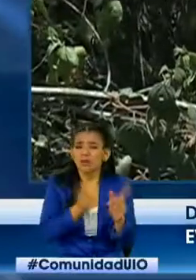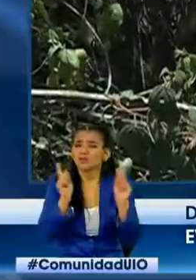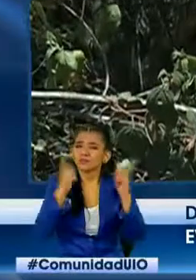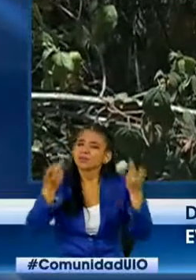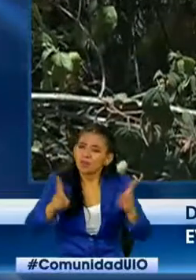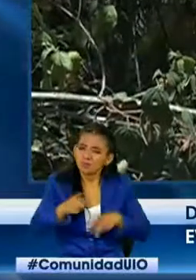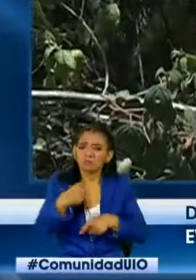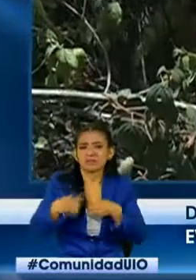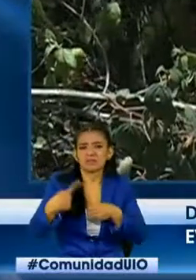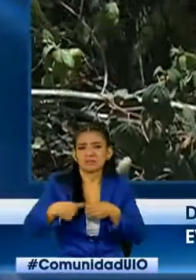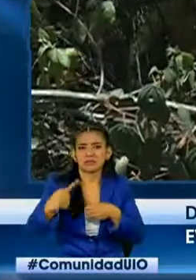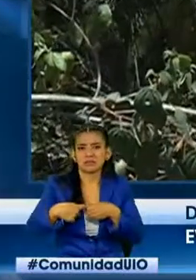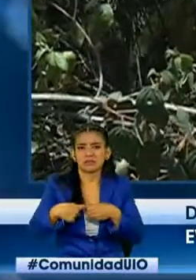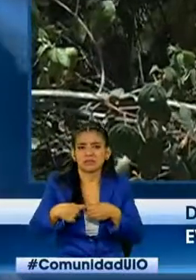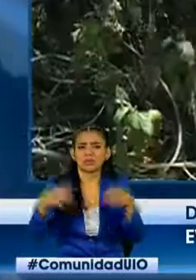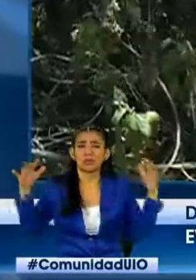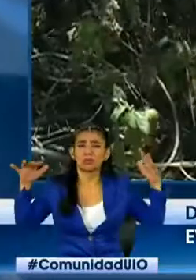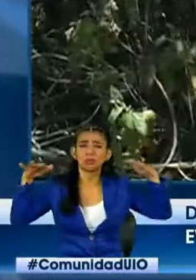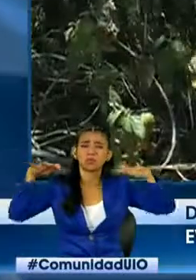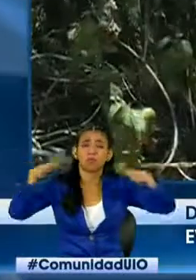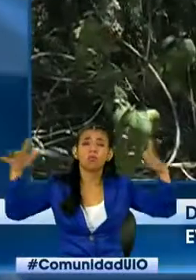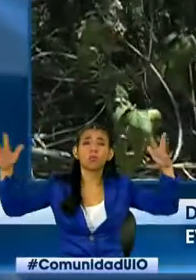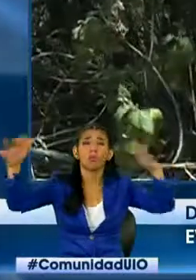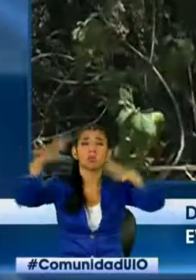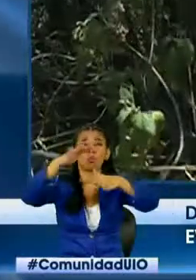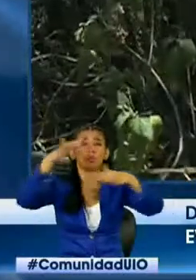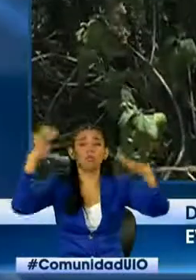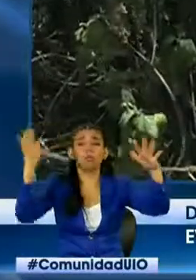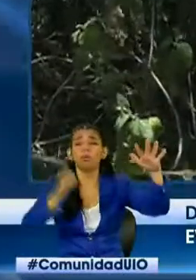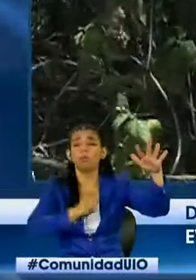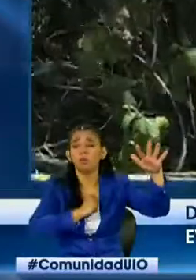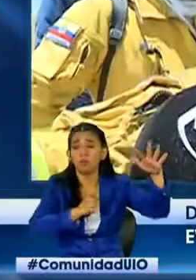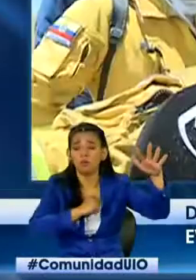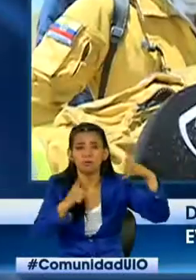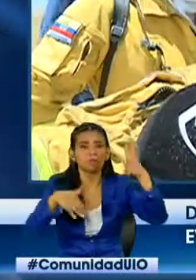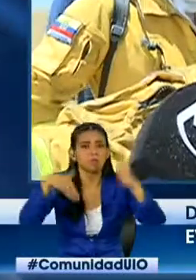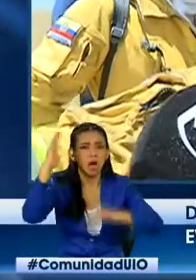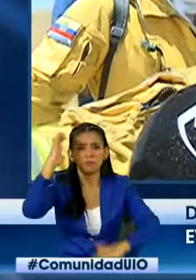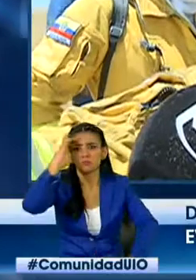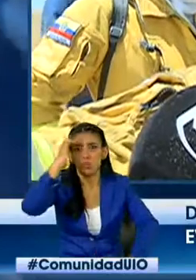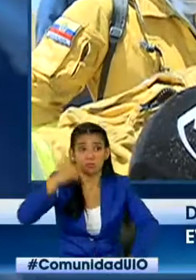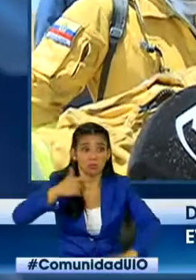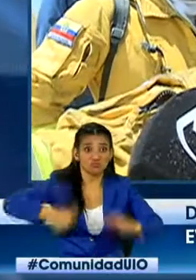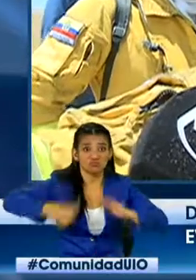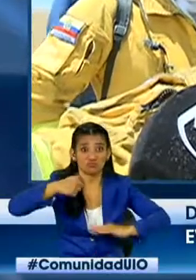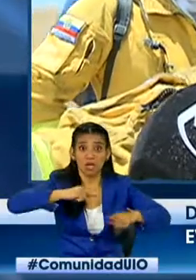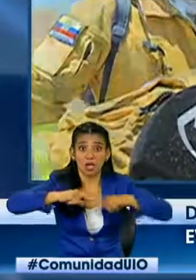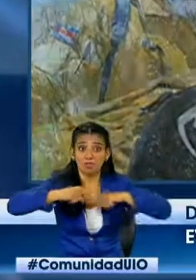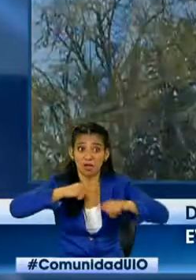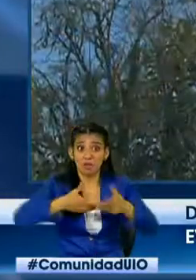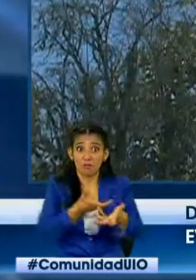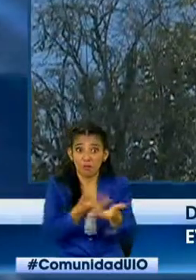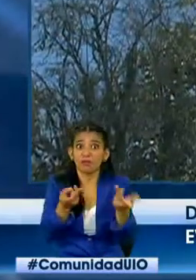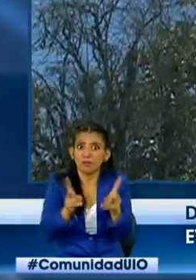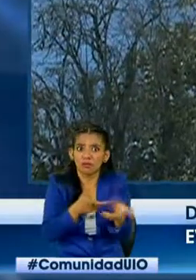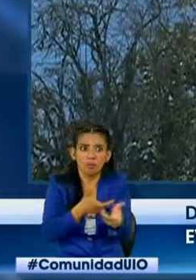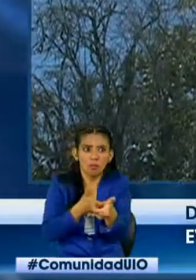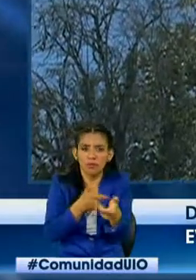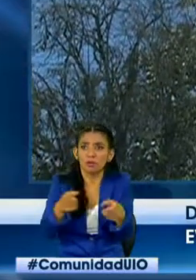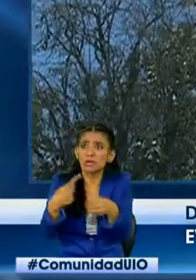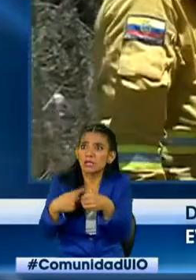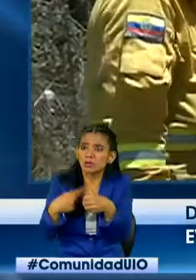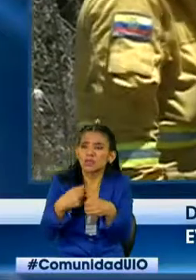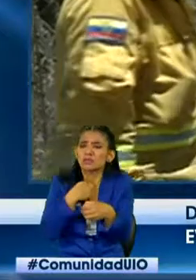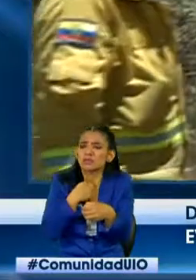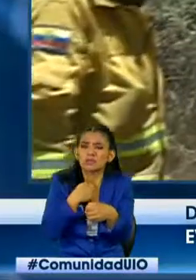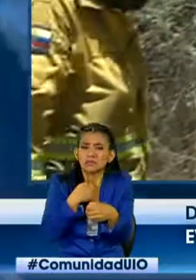ciudad también. Fue inundada de humo y eso es lo que a mí más me preocupa como comandante de bomberos y como un bombero más, que la ciudad se ve